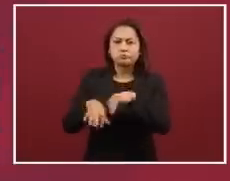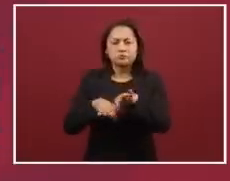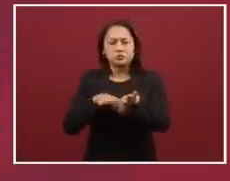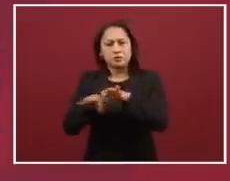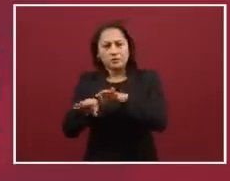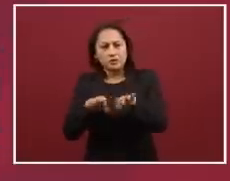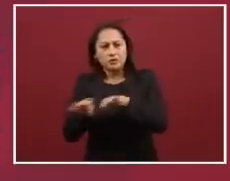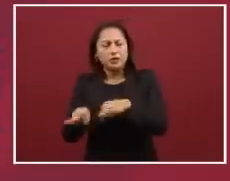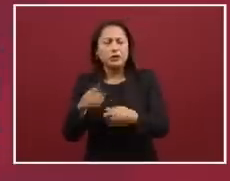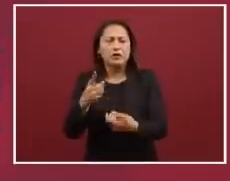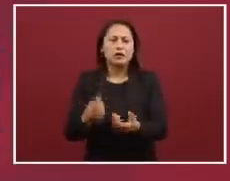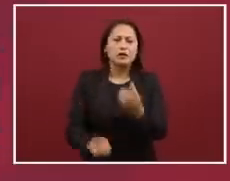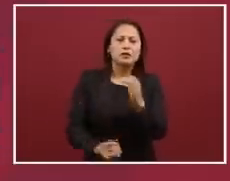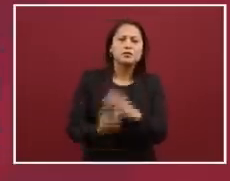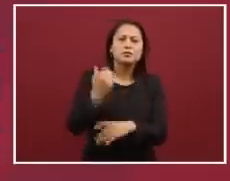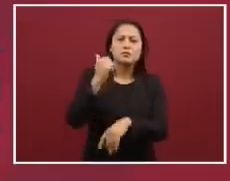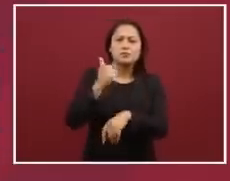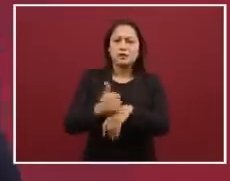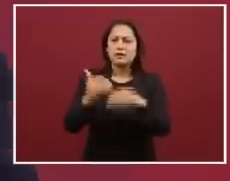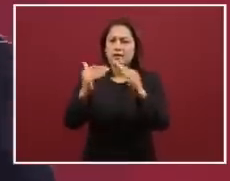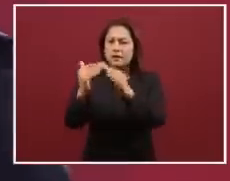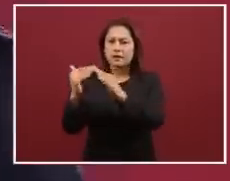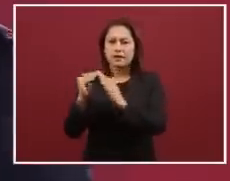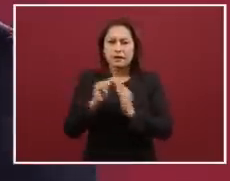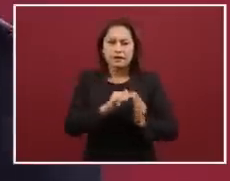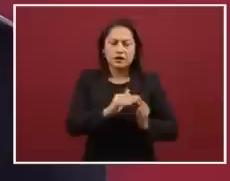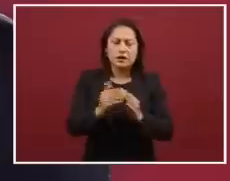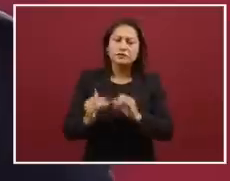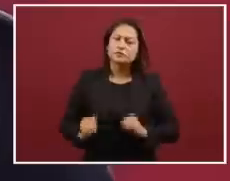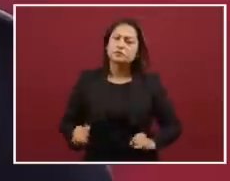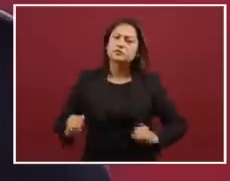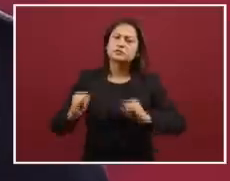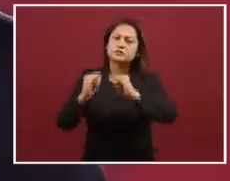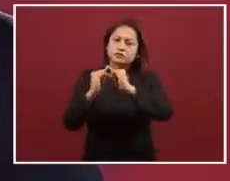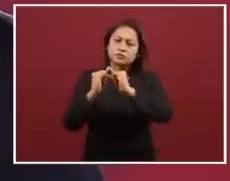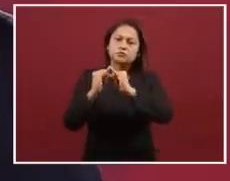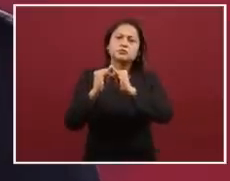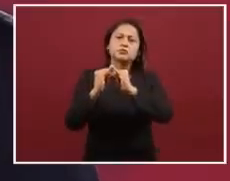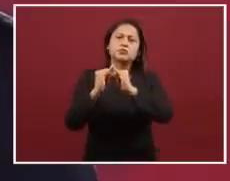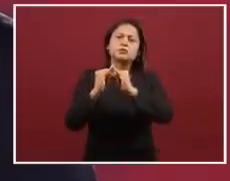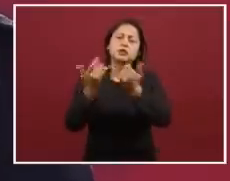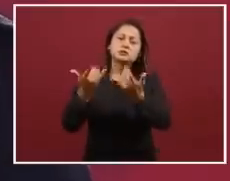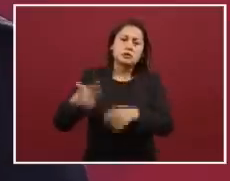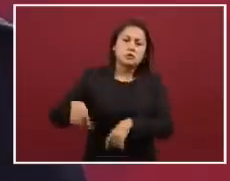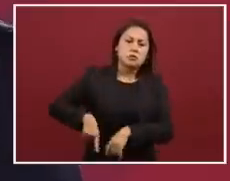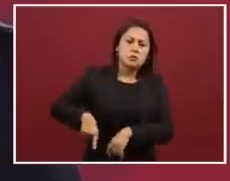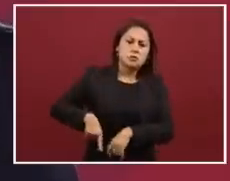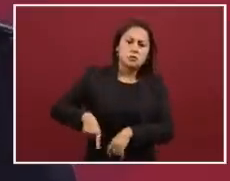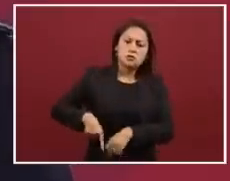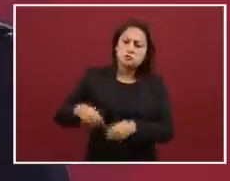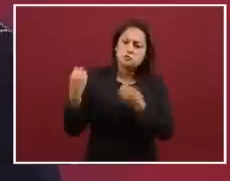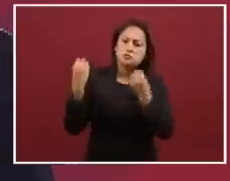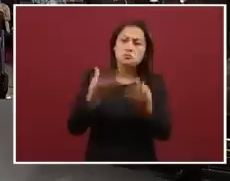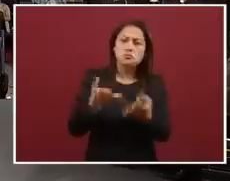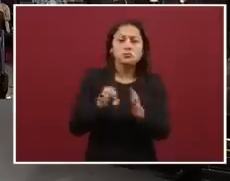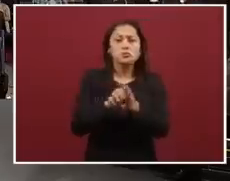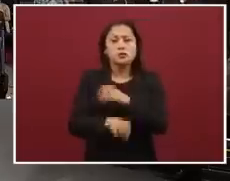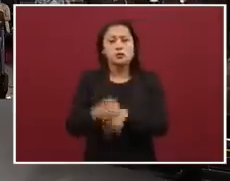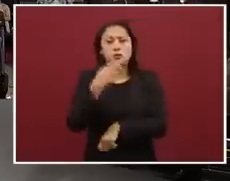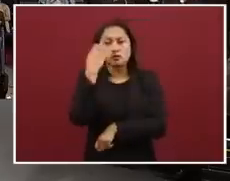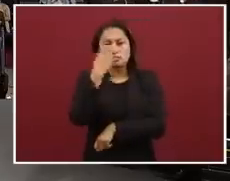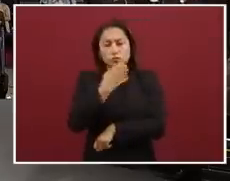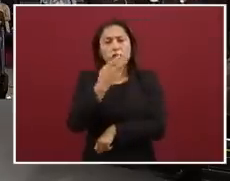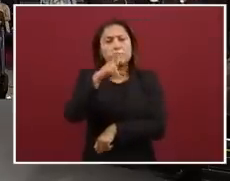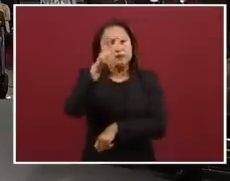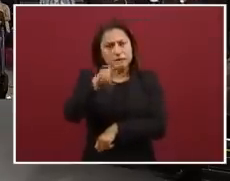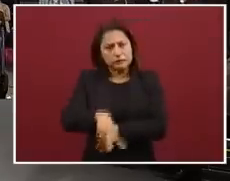muchas viviendas, instituciones públicas como las escuelas, y de verdad que sí hace falta gente